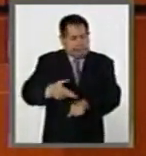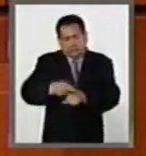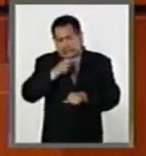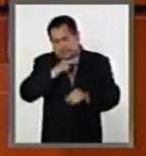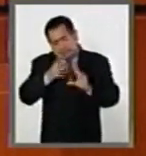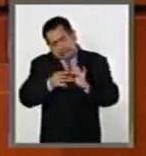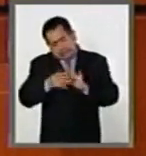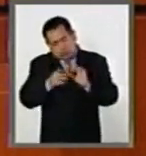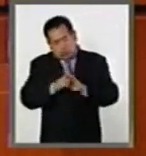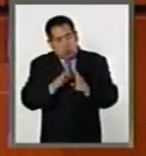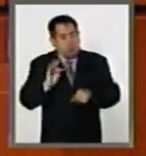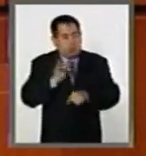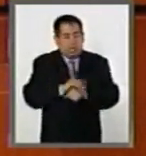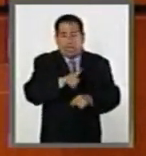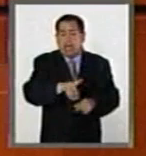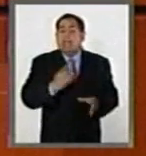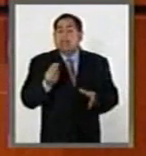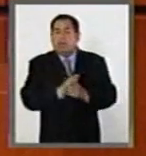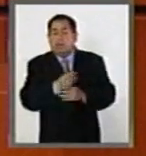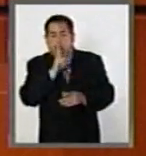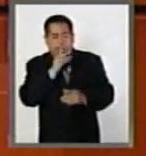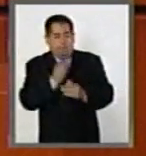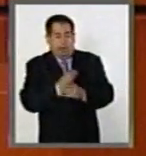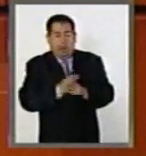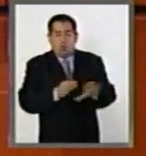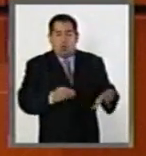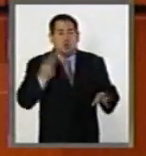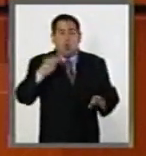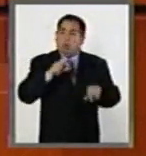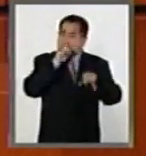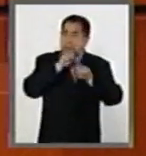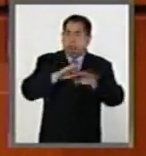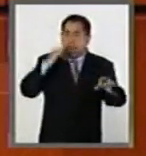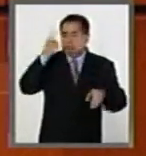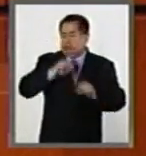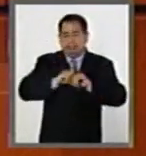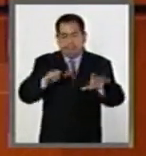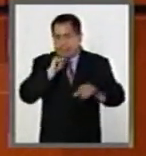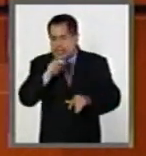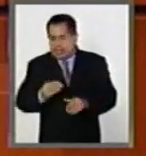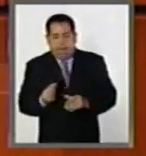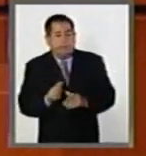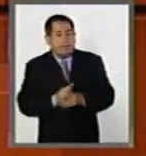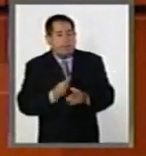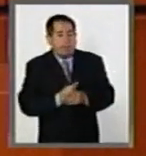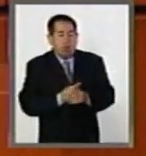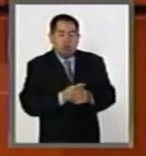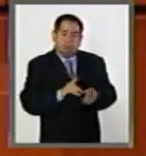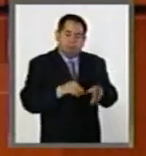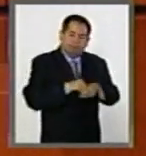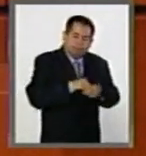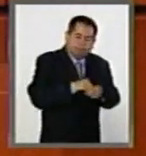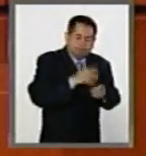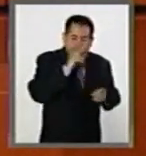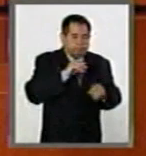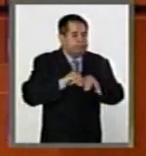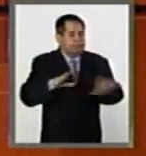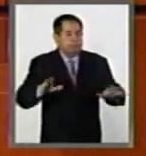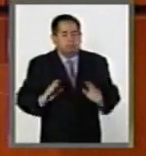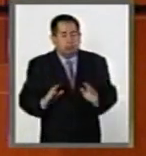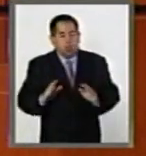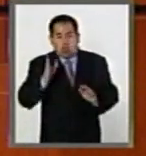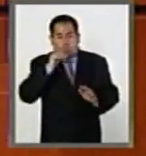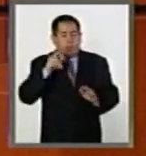como la protección de la intimidad de la y el adolescente, confidencialidad y privacidad. No hay manera que en